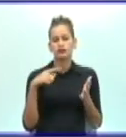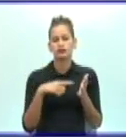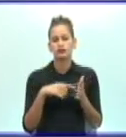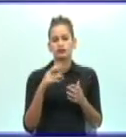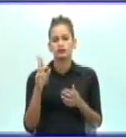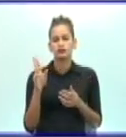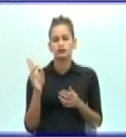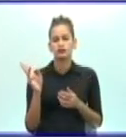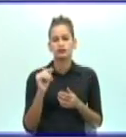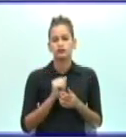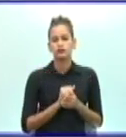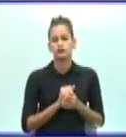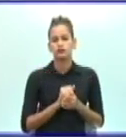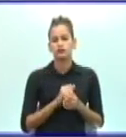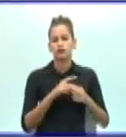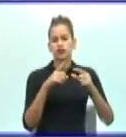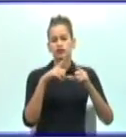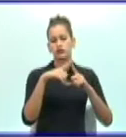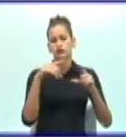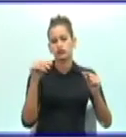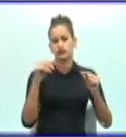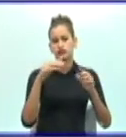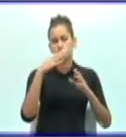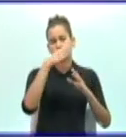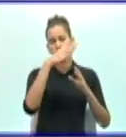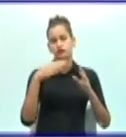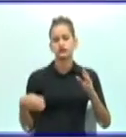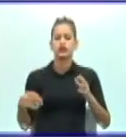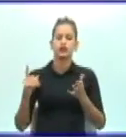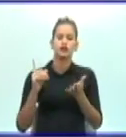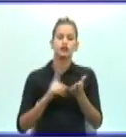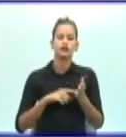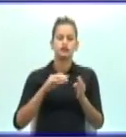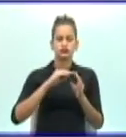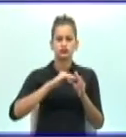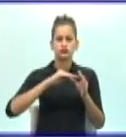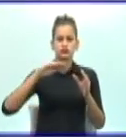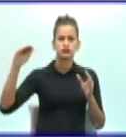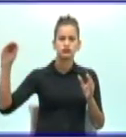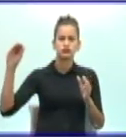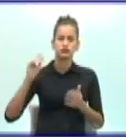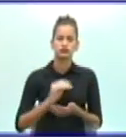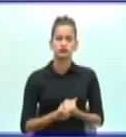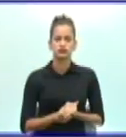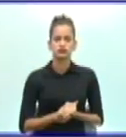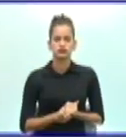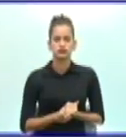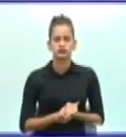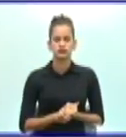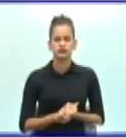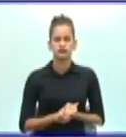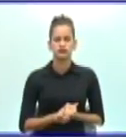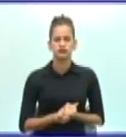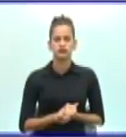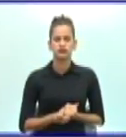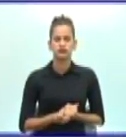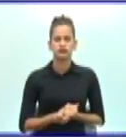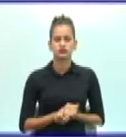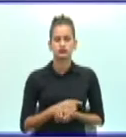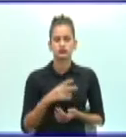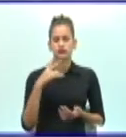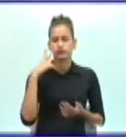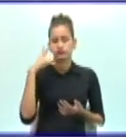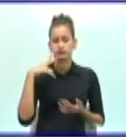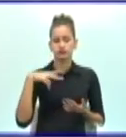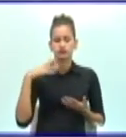corto del cartabón sobre la recta y la regla por el lado largo. Desliza el cartabón por el